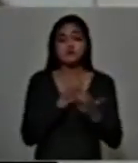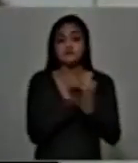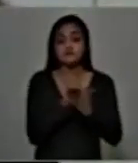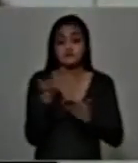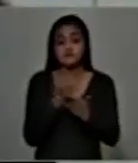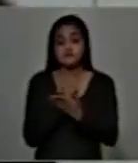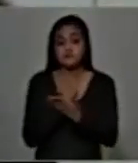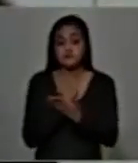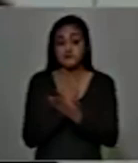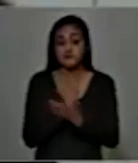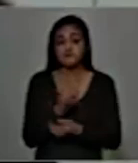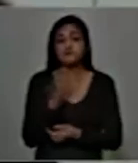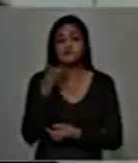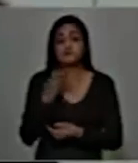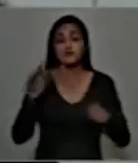Iniciaremos con la